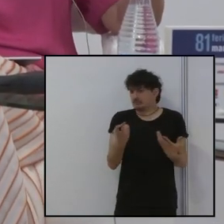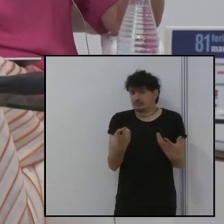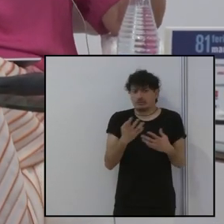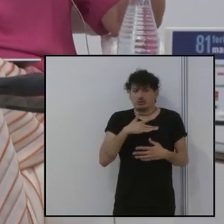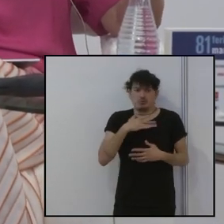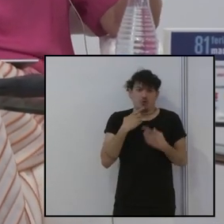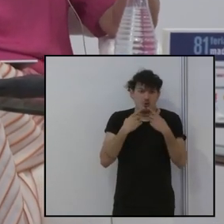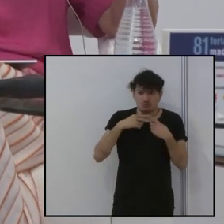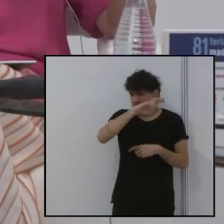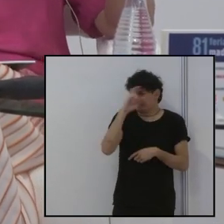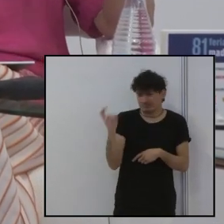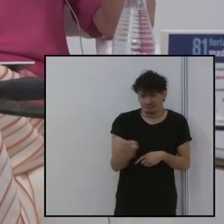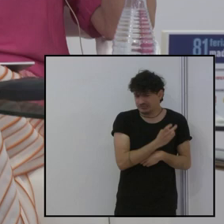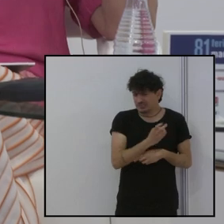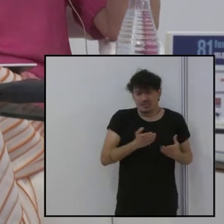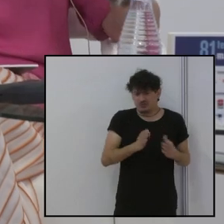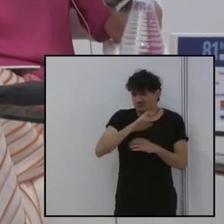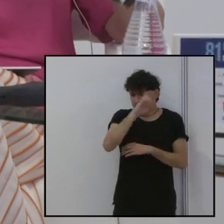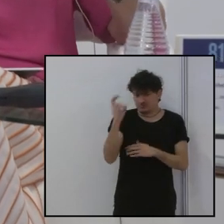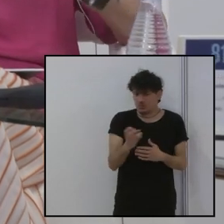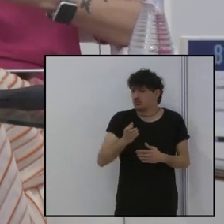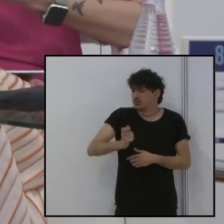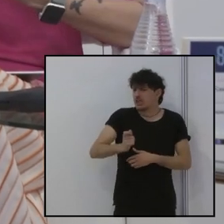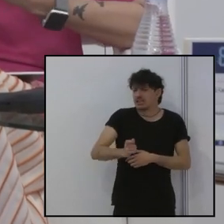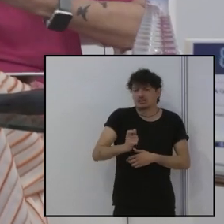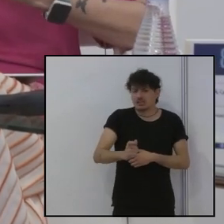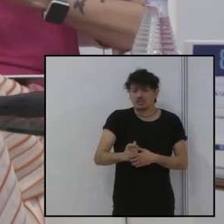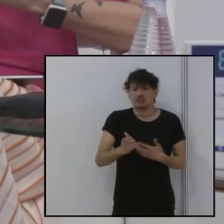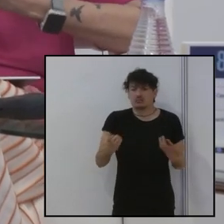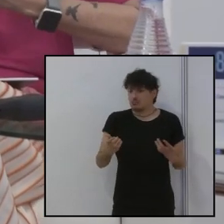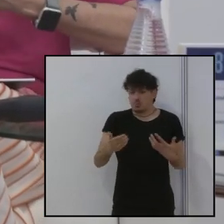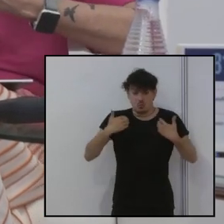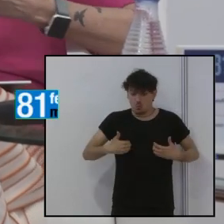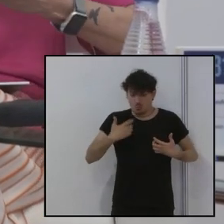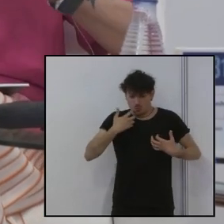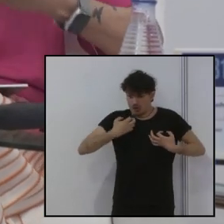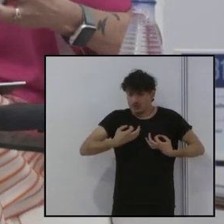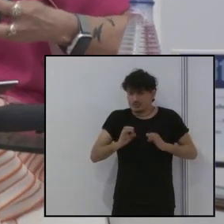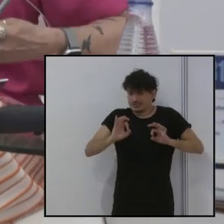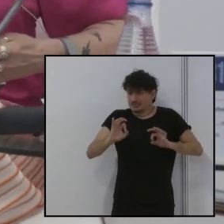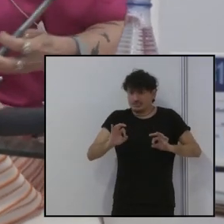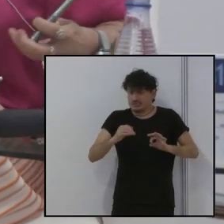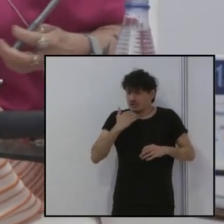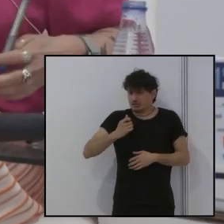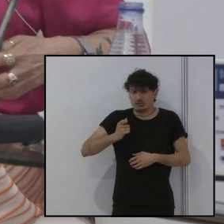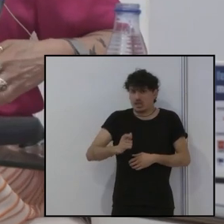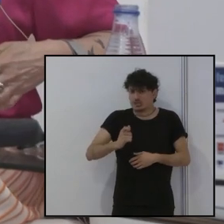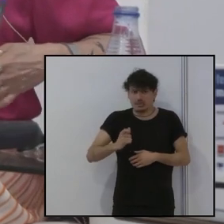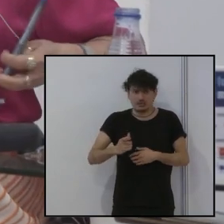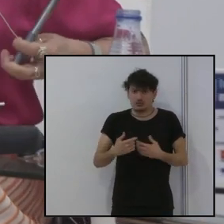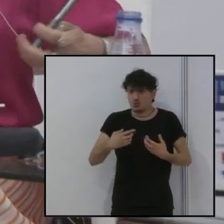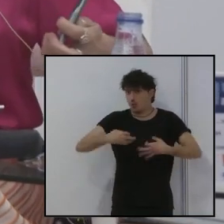que realmente es tan habitual en el ser humano, que forma parte de lo que somos y que haya sido efectivamente, como tú